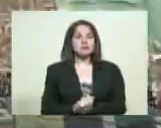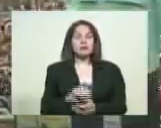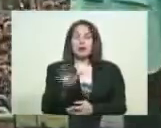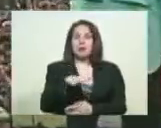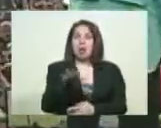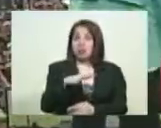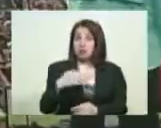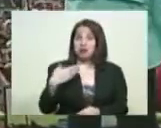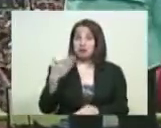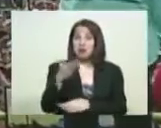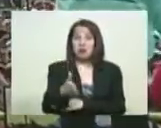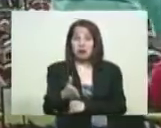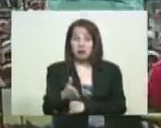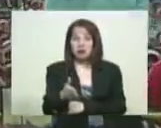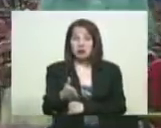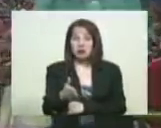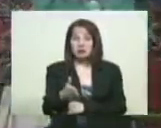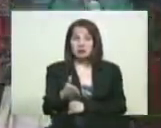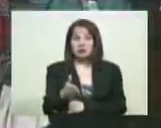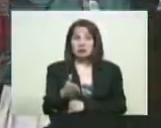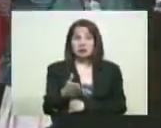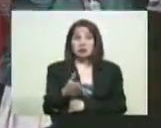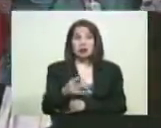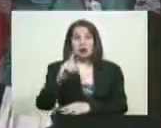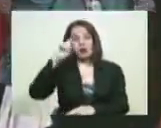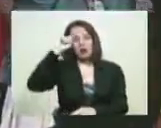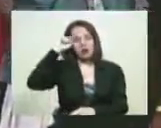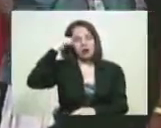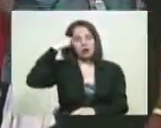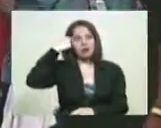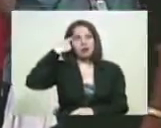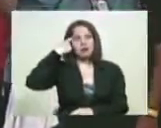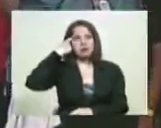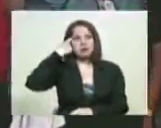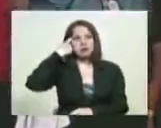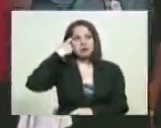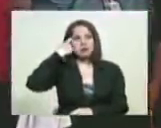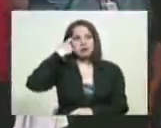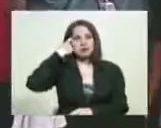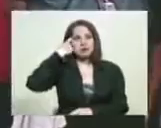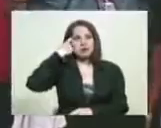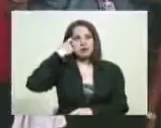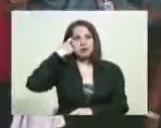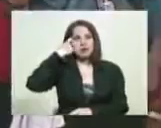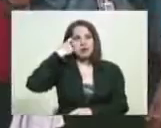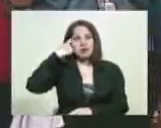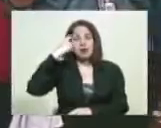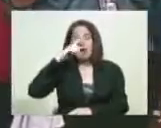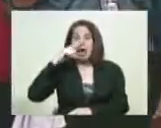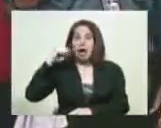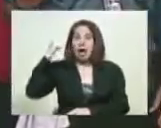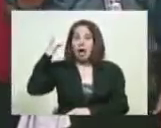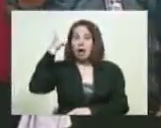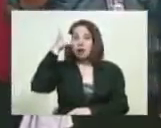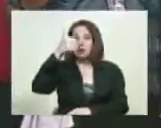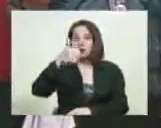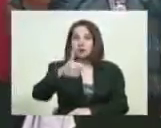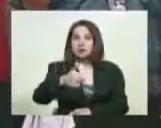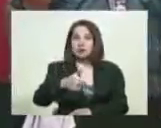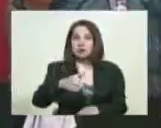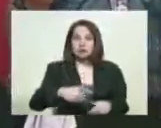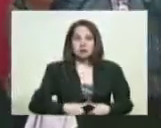dónde me voy. Con los recuerdos de tantos años de